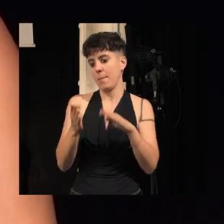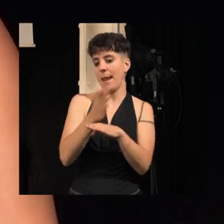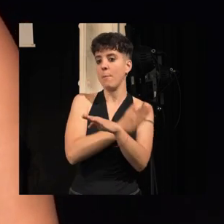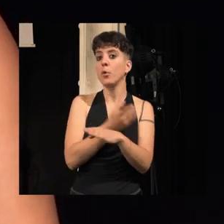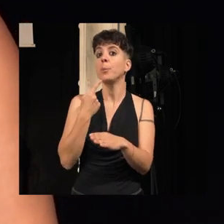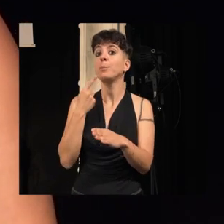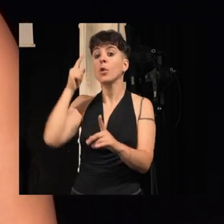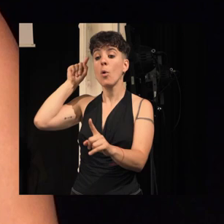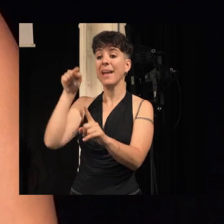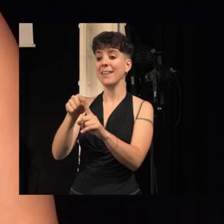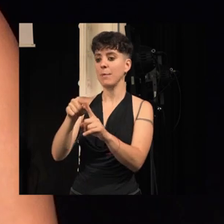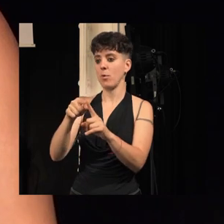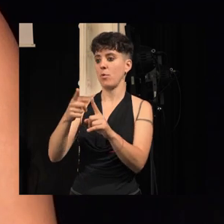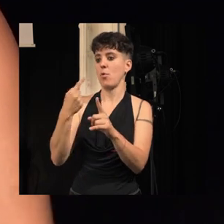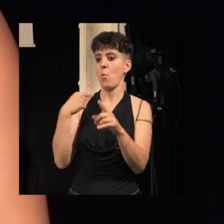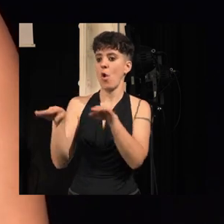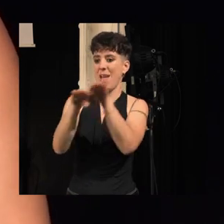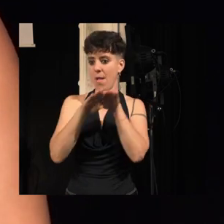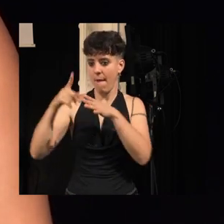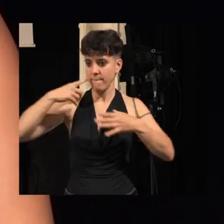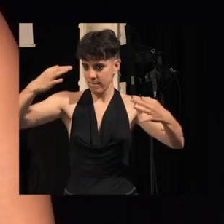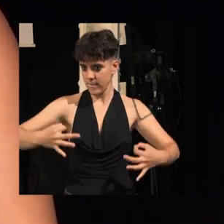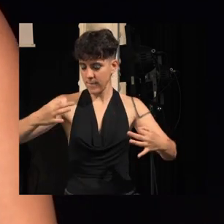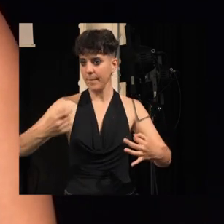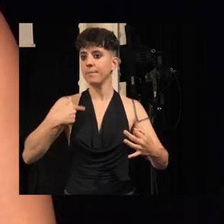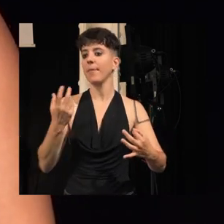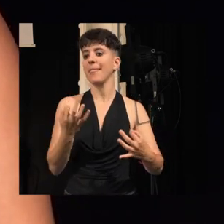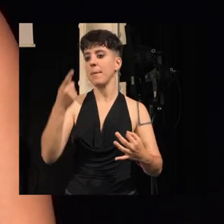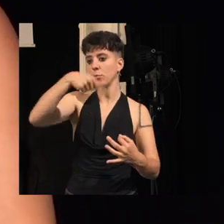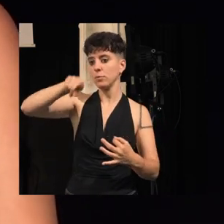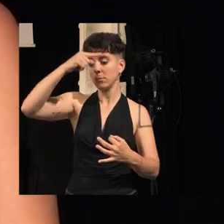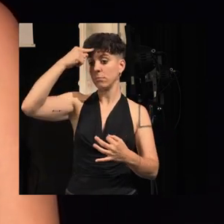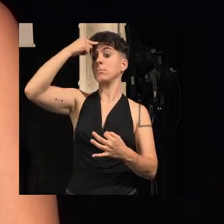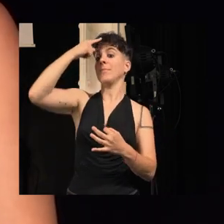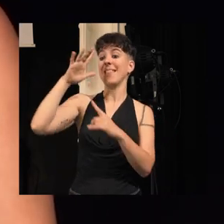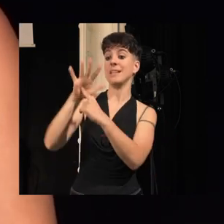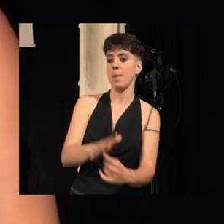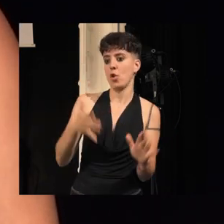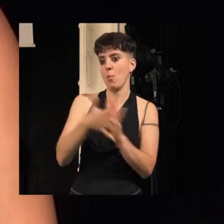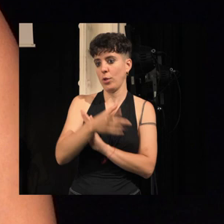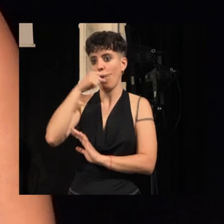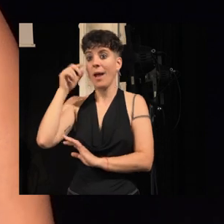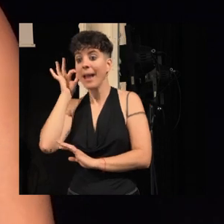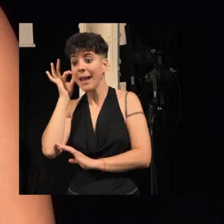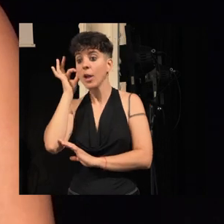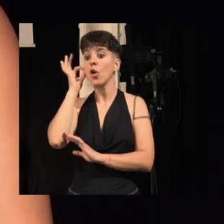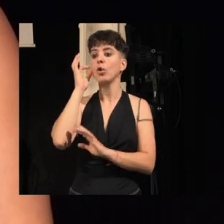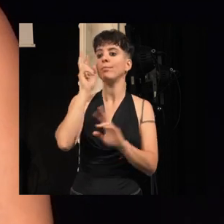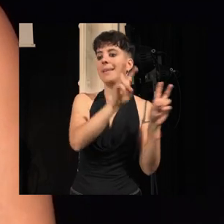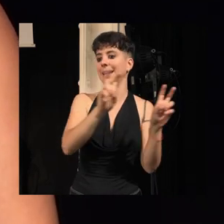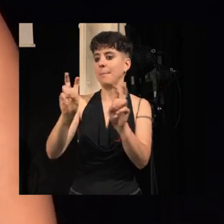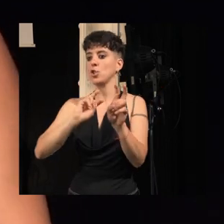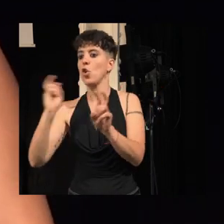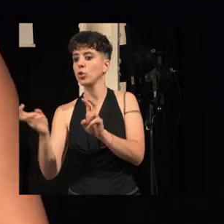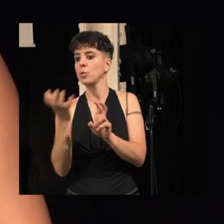de asegurar de una manera efectiva la igualdad, se tiene que tener en cuenta también, además de la discriminación por razón de género, otros aspectos como la